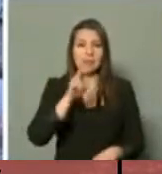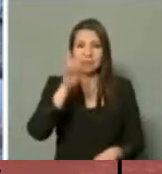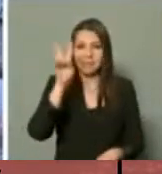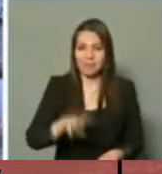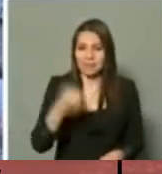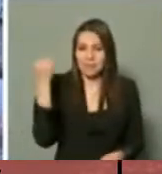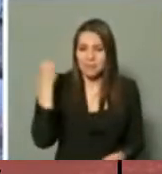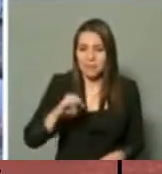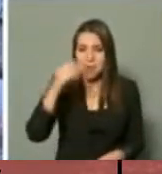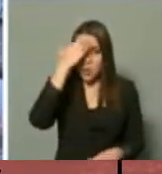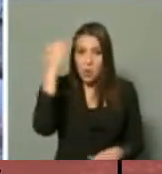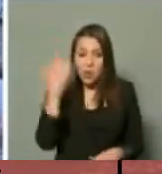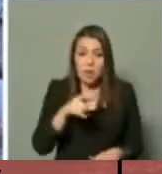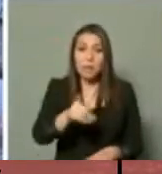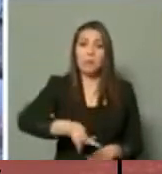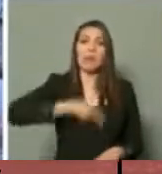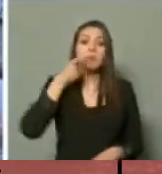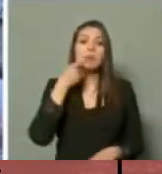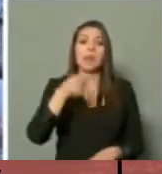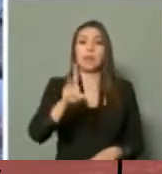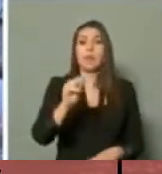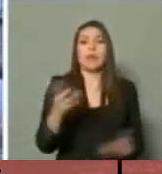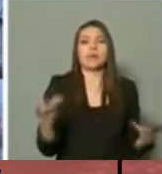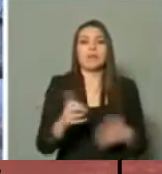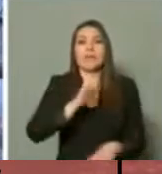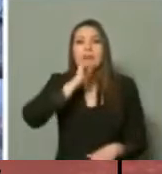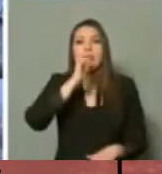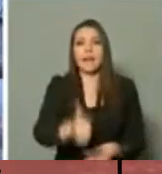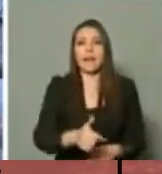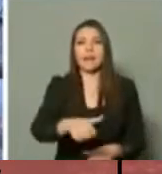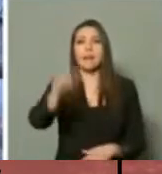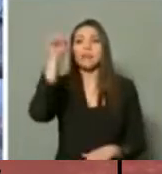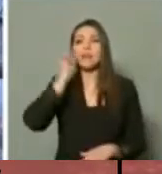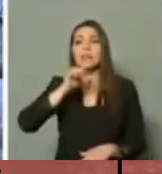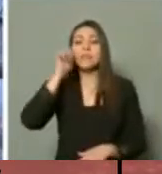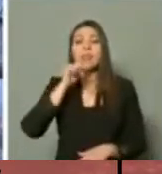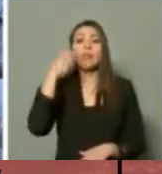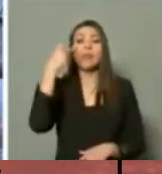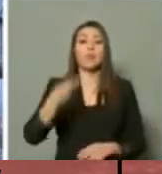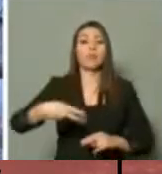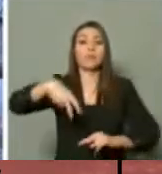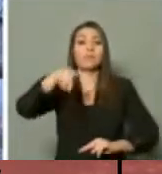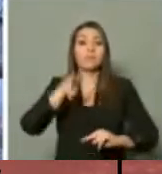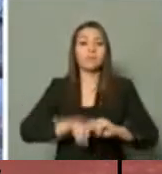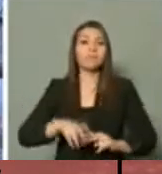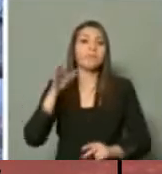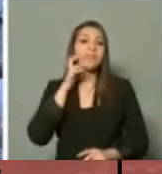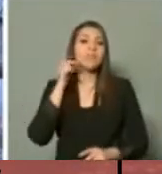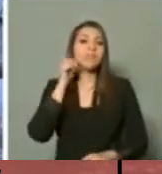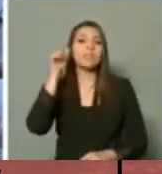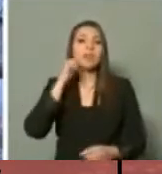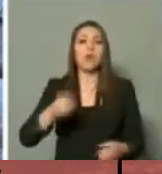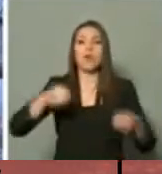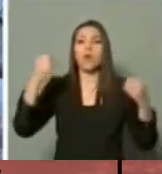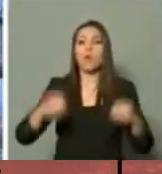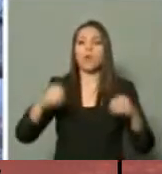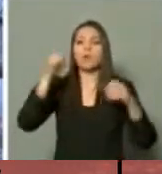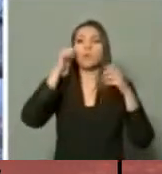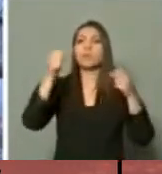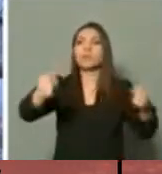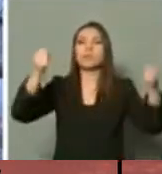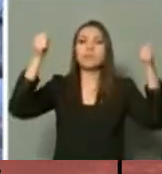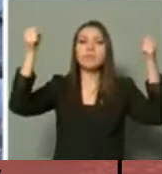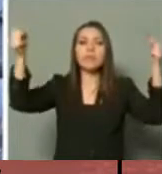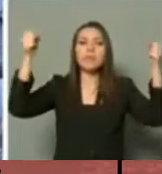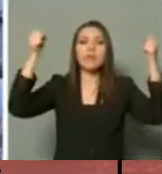que ustedes pueden hacer algo. No pueden legislar porque la tribuna siempre la tenían tapada, copada con altavoces, con sus pancartas